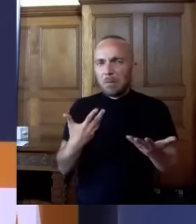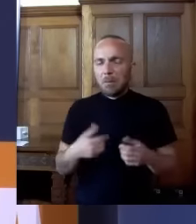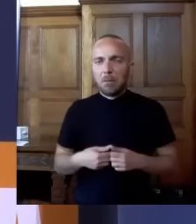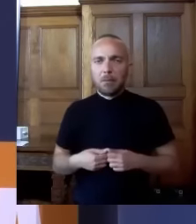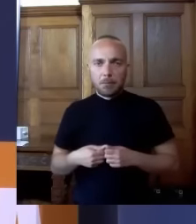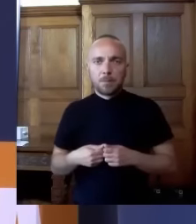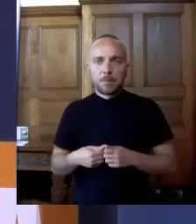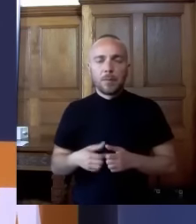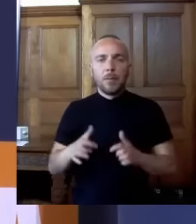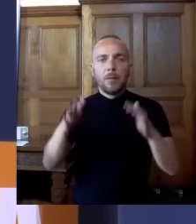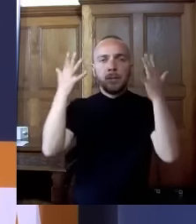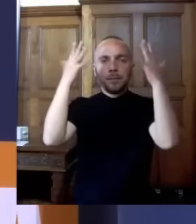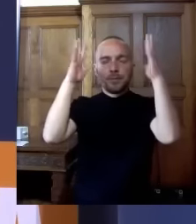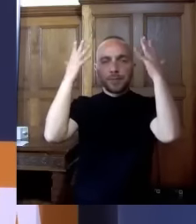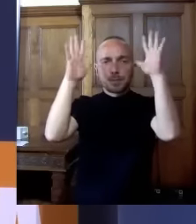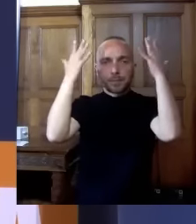parte